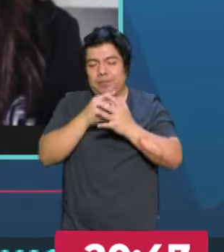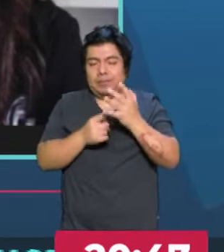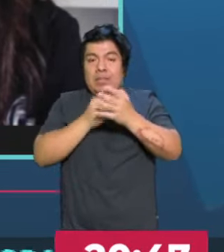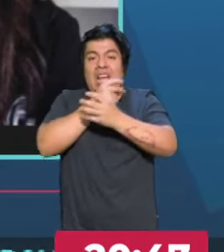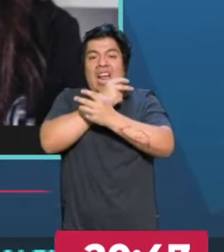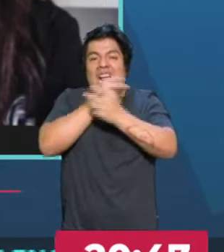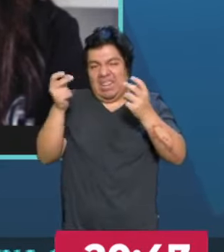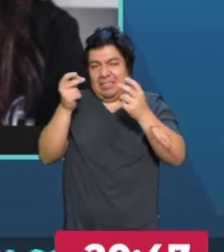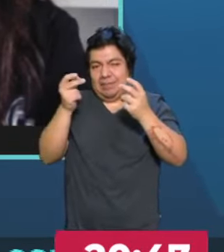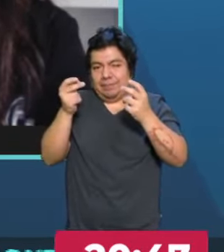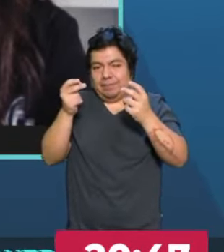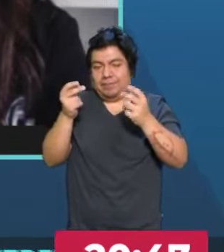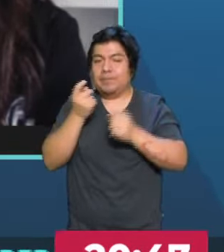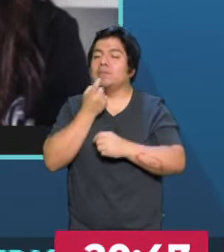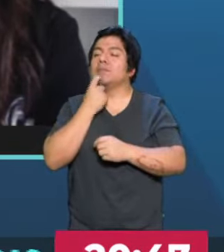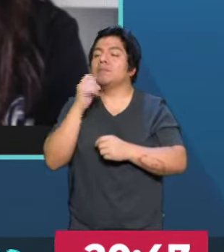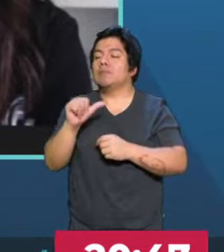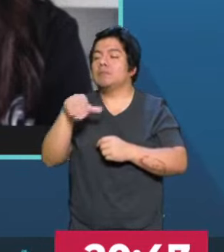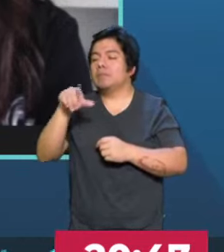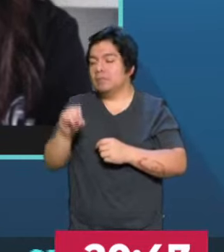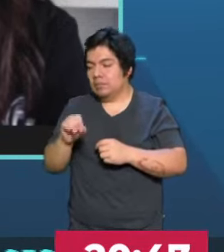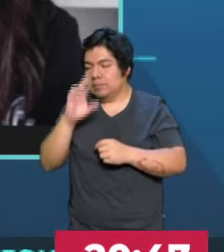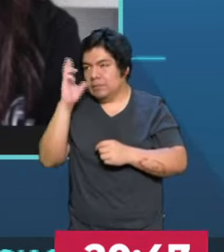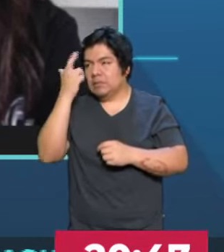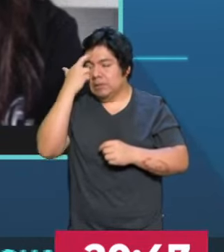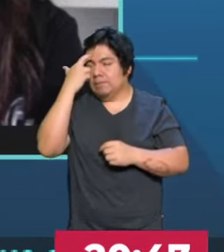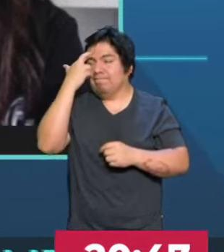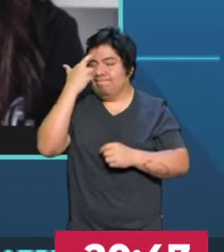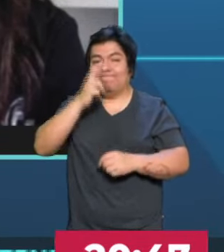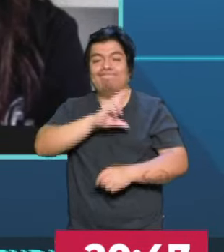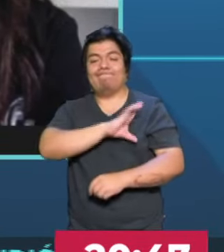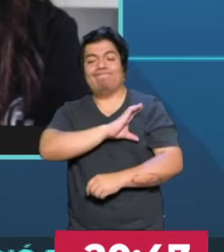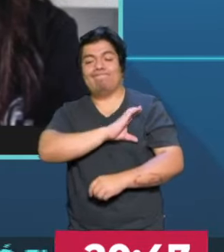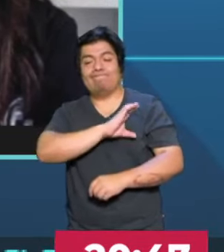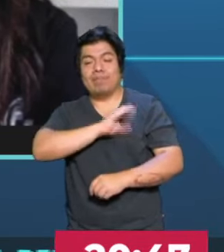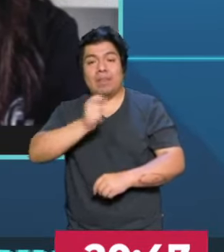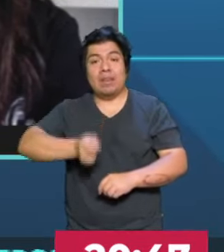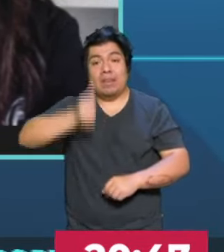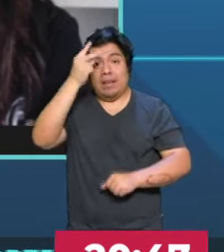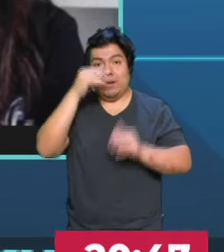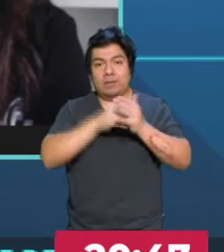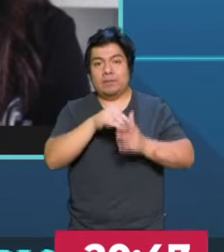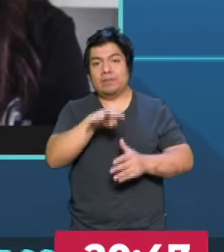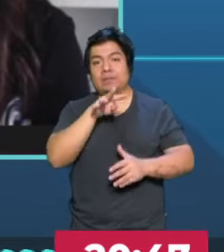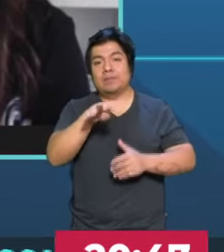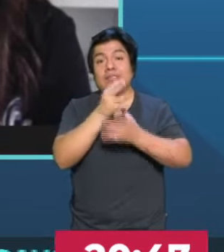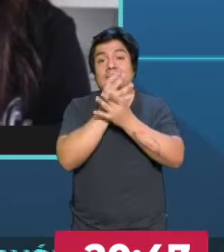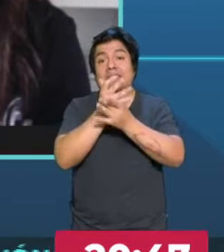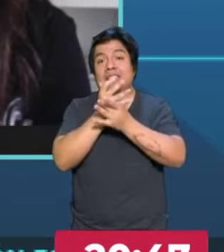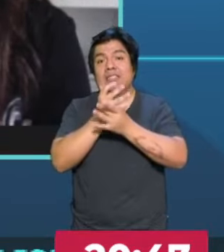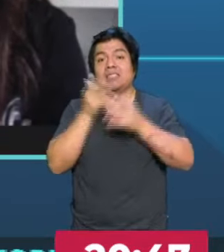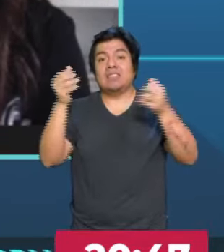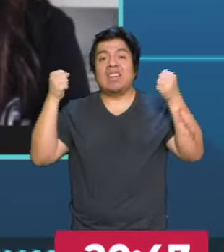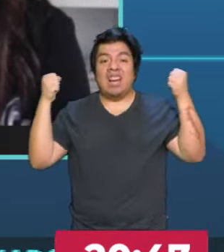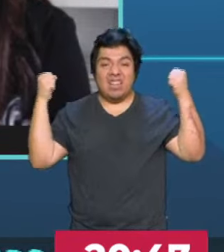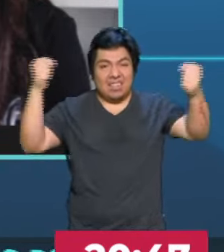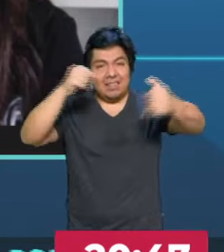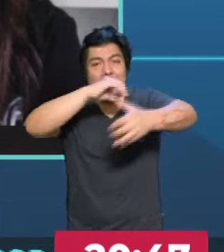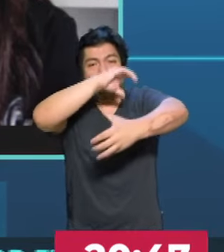gritos que hizo Andrés Manuel López Obrador, y recuerdo uno con mucho cariño, que fue el primero, el de 2019, en el que decía que viviera la